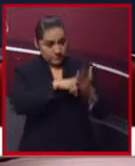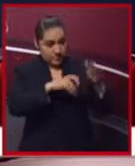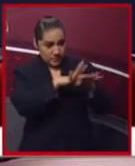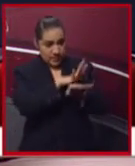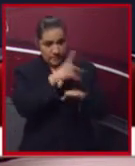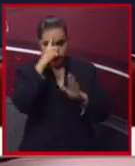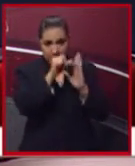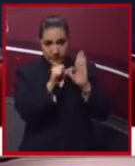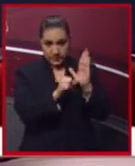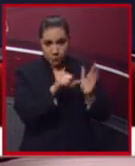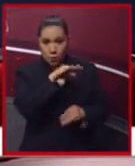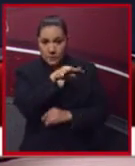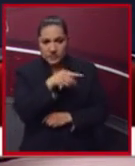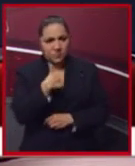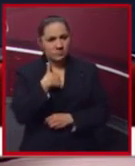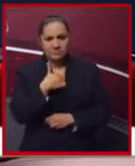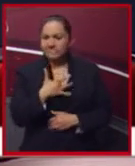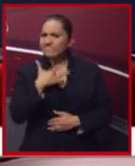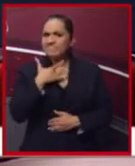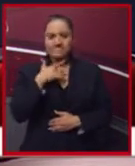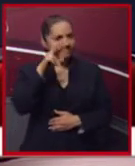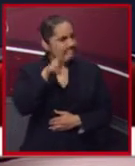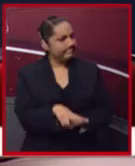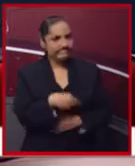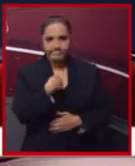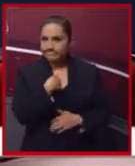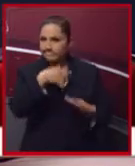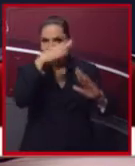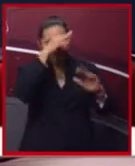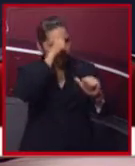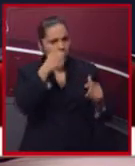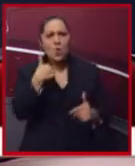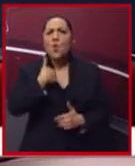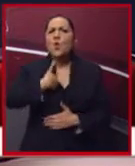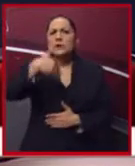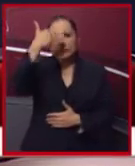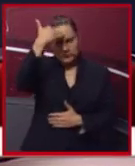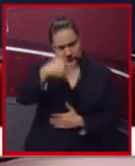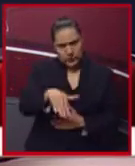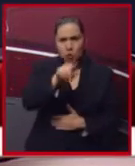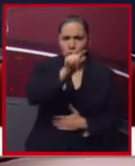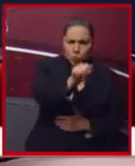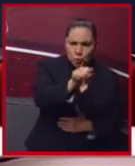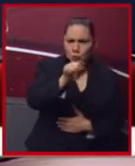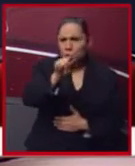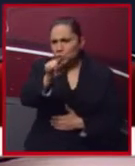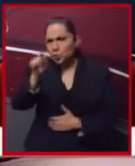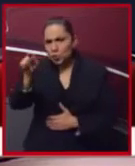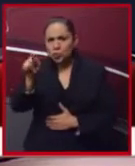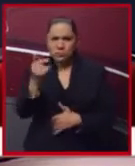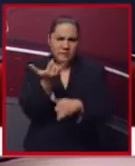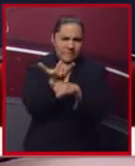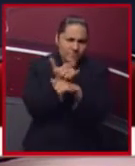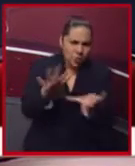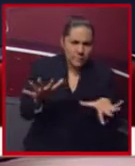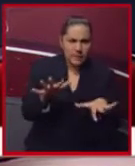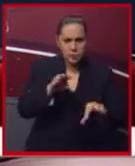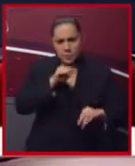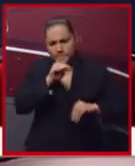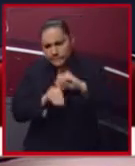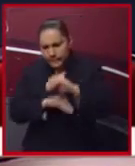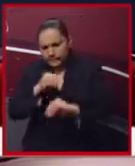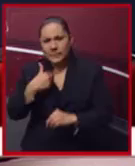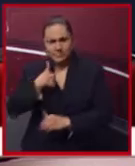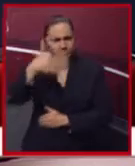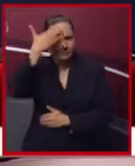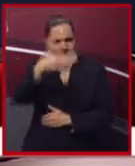19, me parece bien importante porque sé que tú y X tienen información al respecto, que nos dieras